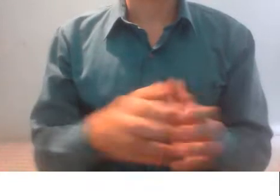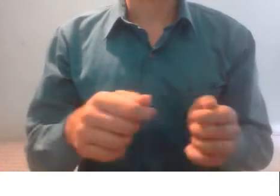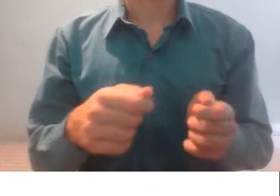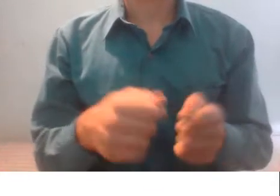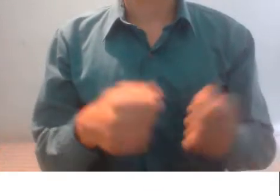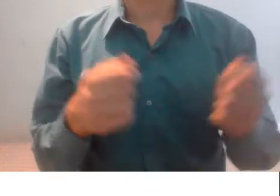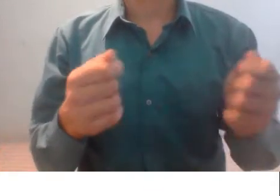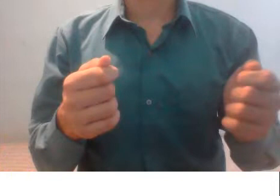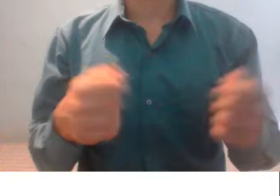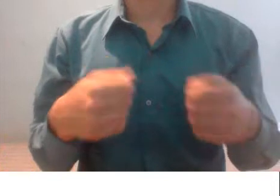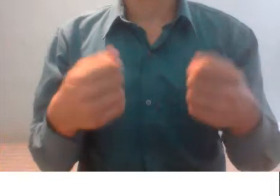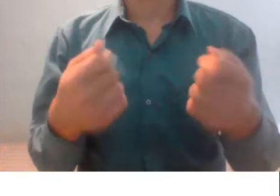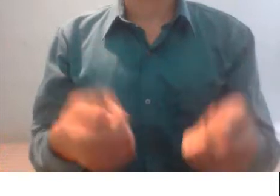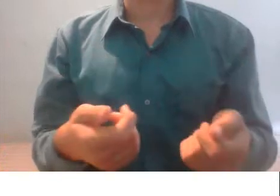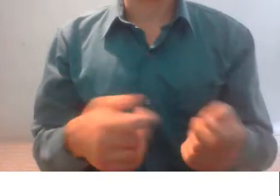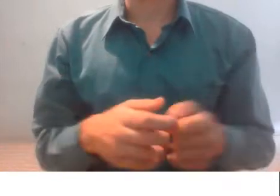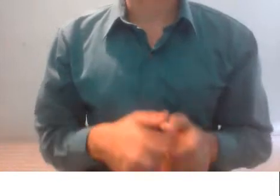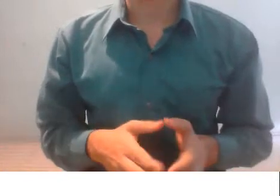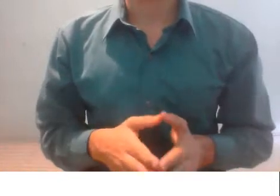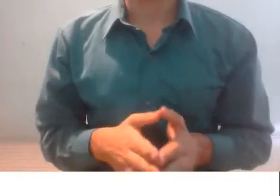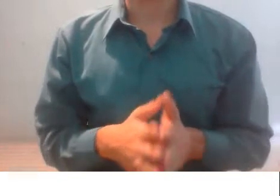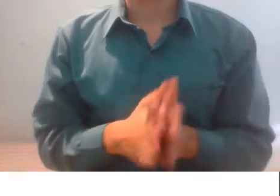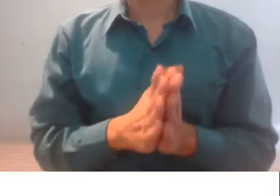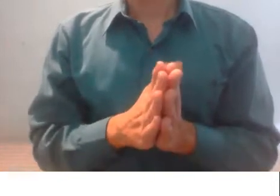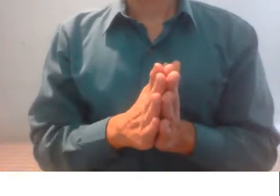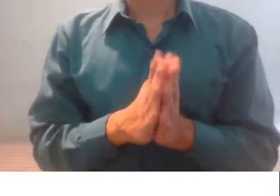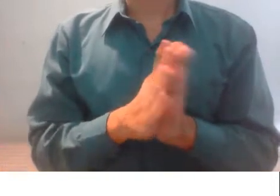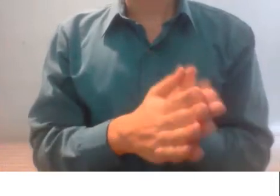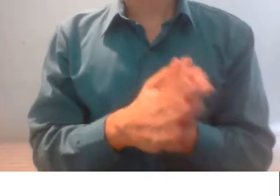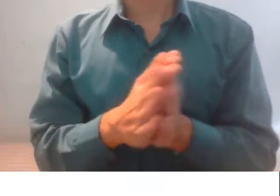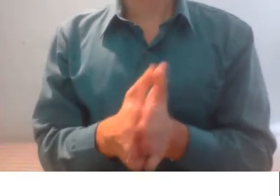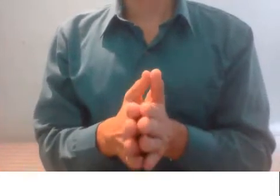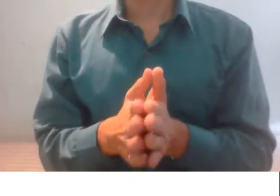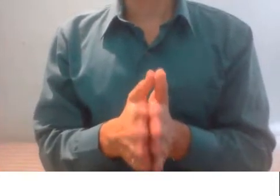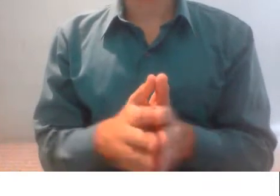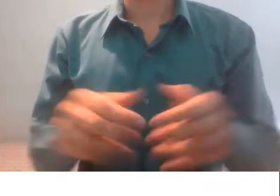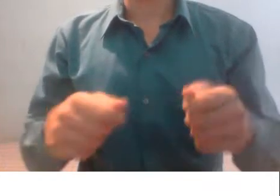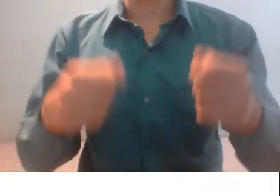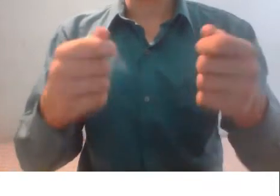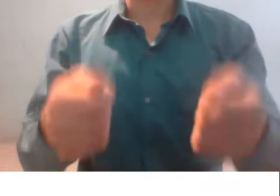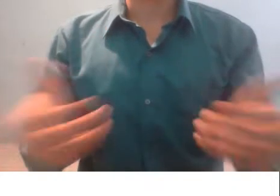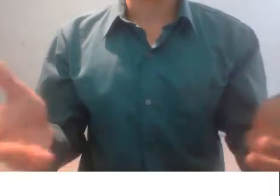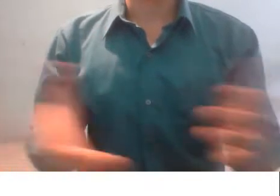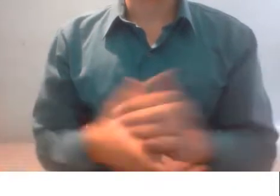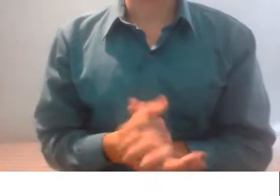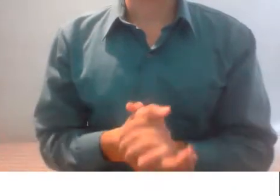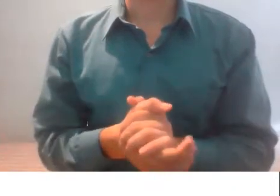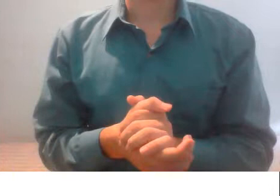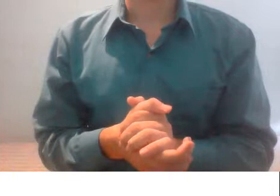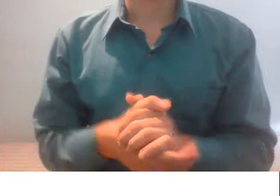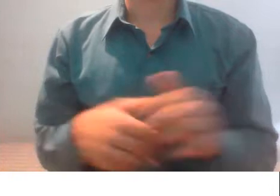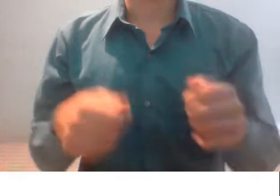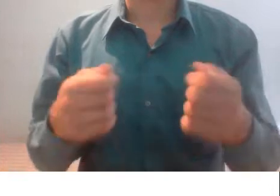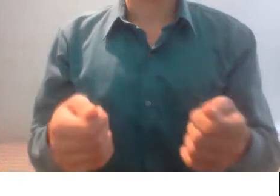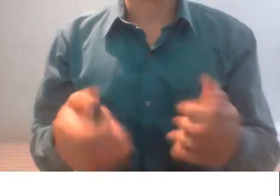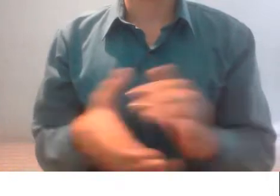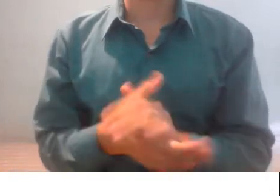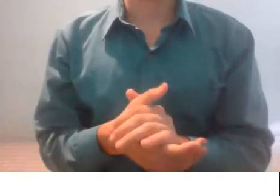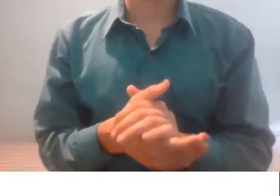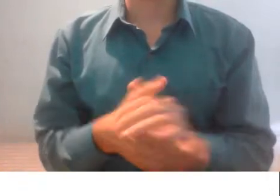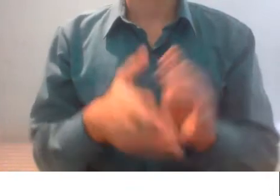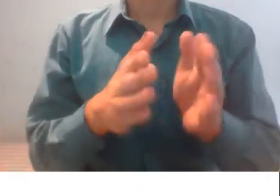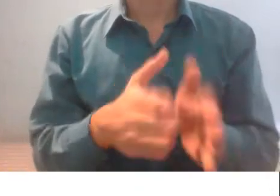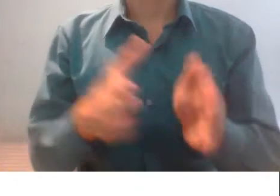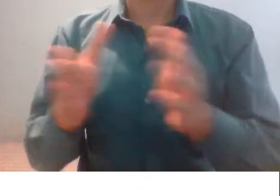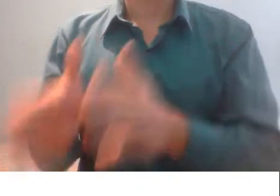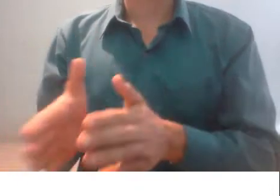prácticamente en quiebra, ya no tenían los recursos necesarios para seguir. ¿Qué es lo que puede pasar después de que a lo mejor los dirigentes de esta